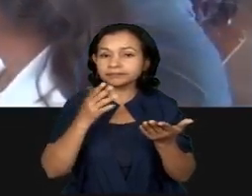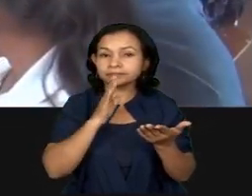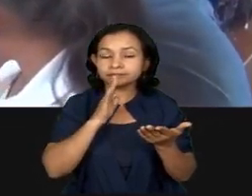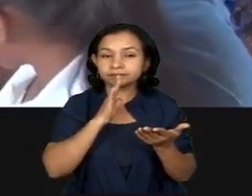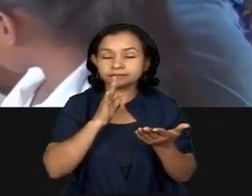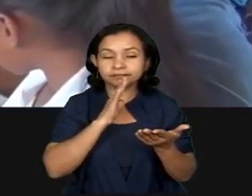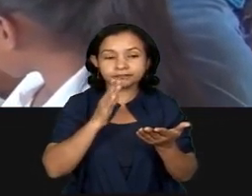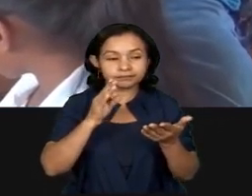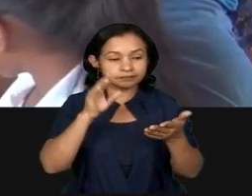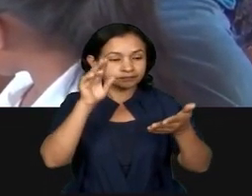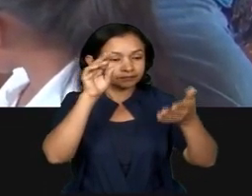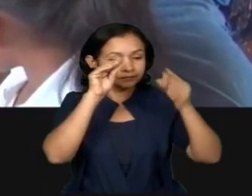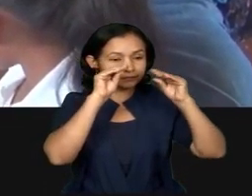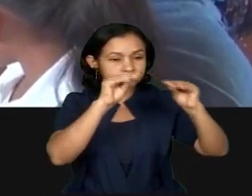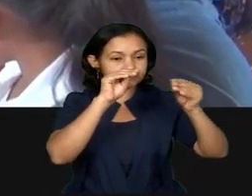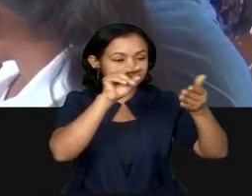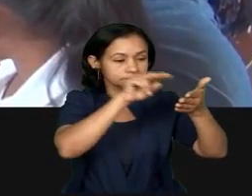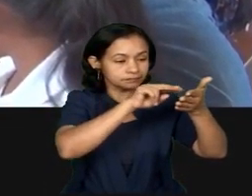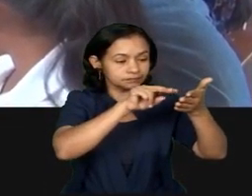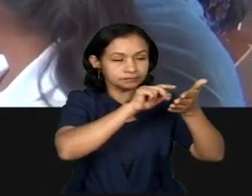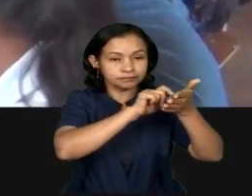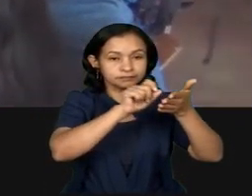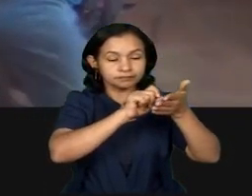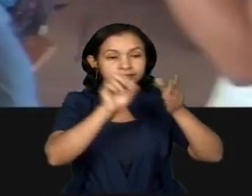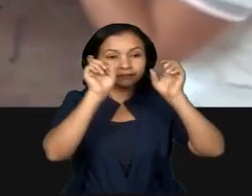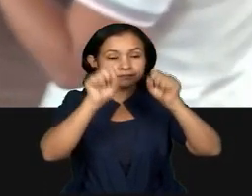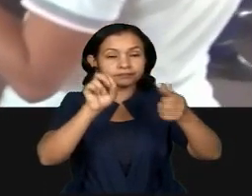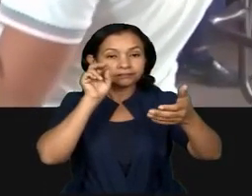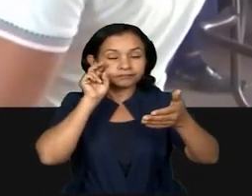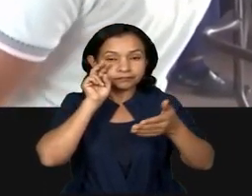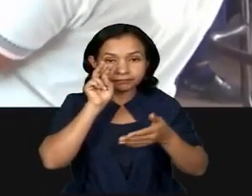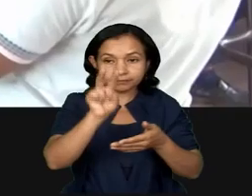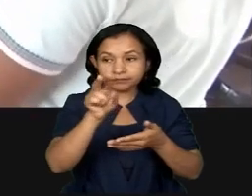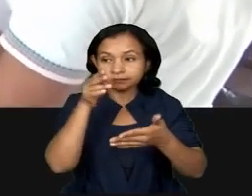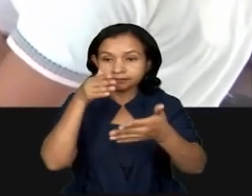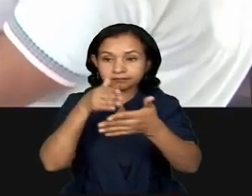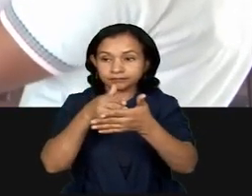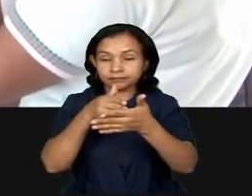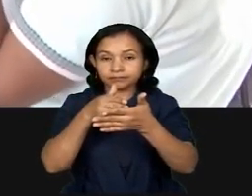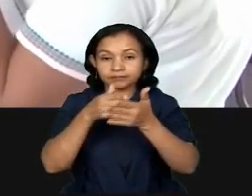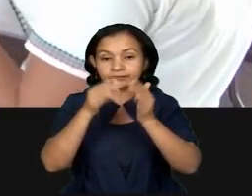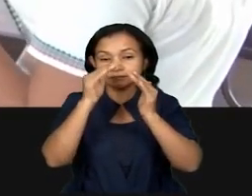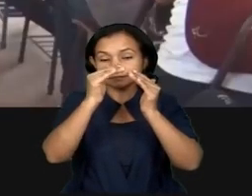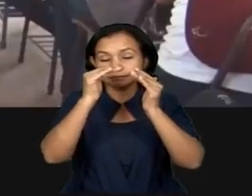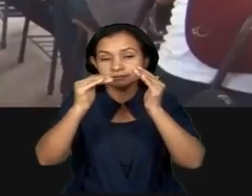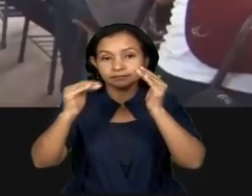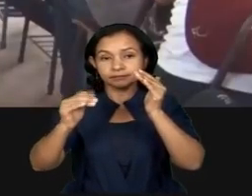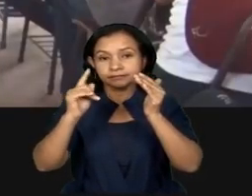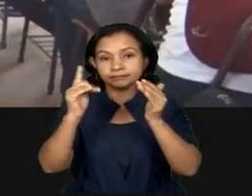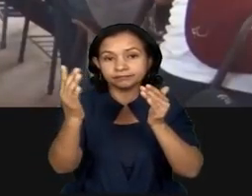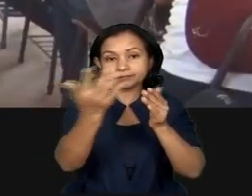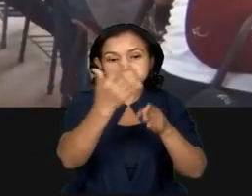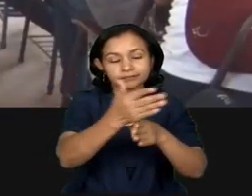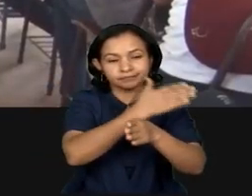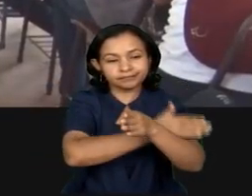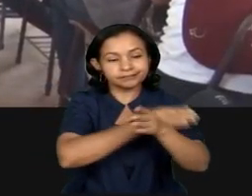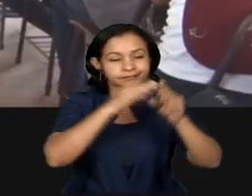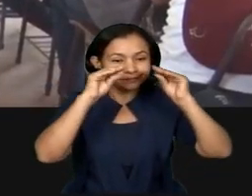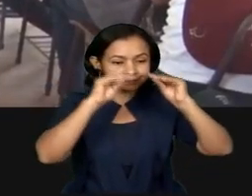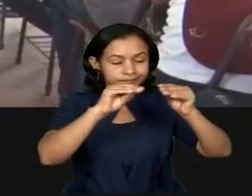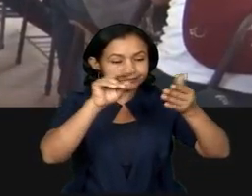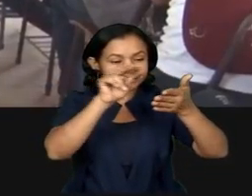la alfabetización, porque si pudiésemos verlo como un espacio, una especie de escalafones, empezó todo con el proceso de alfabetización a